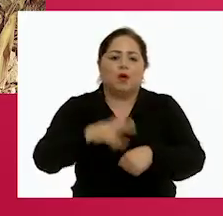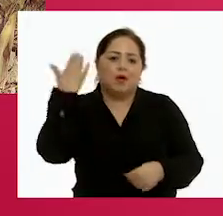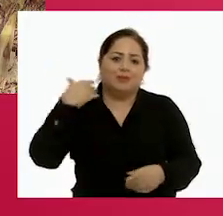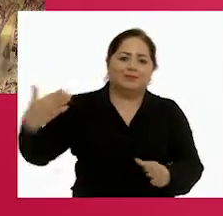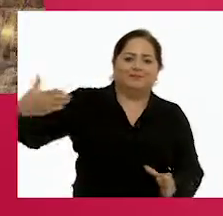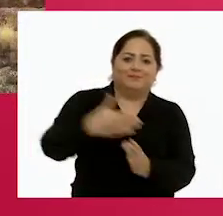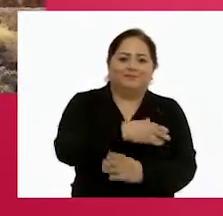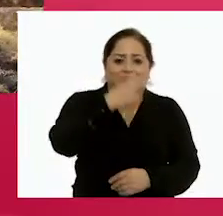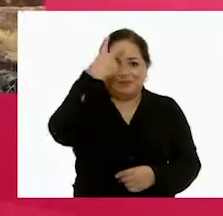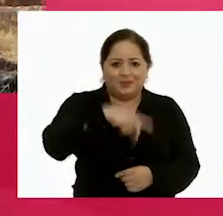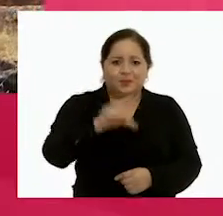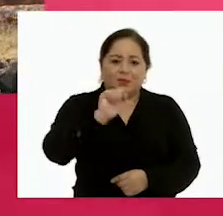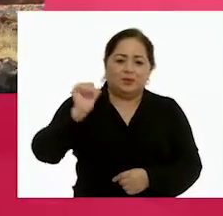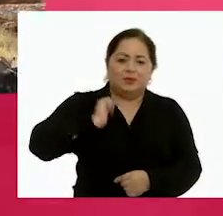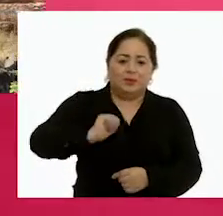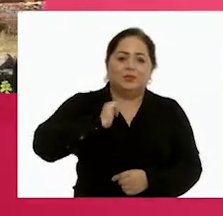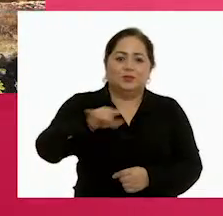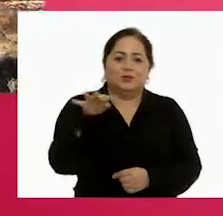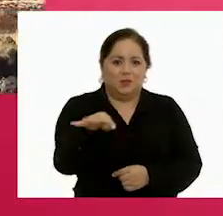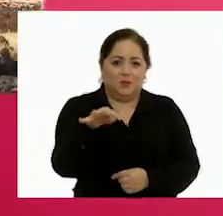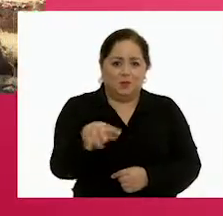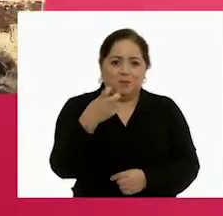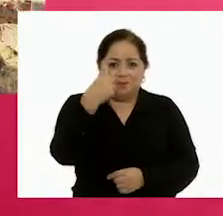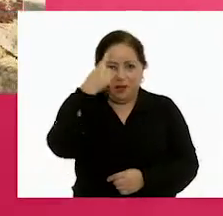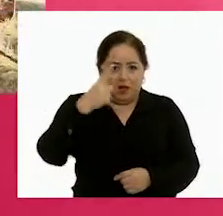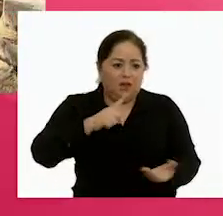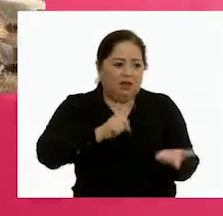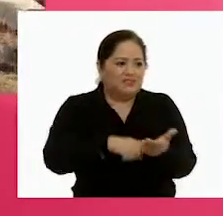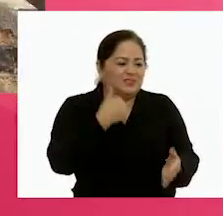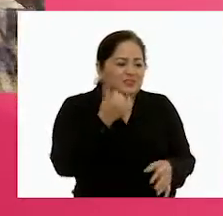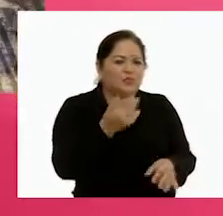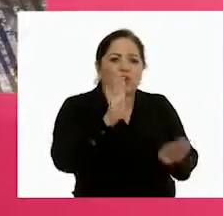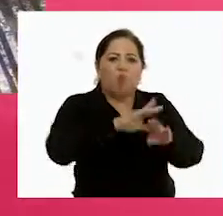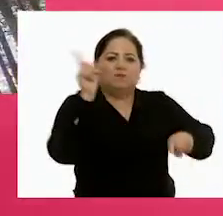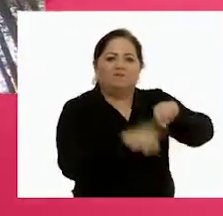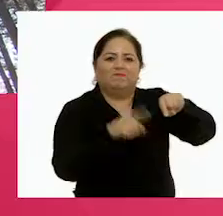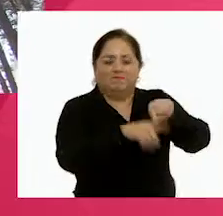a México durante el siglo XIX a explotar la minería.